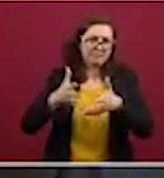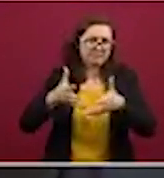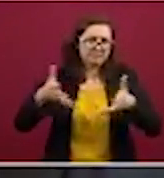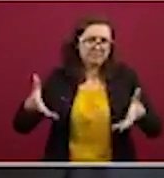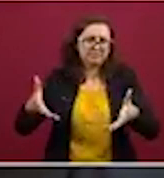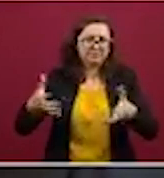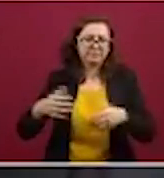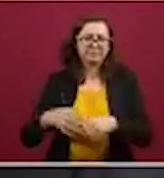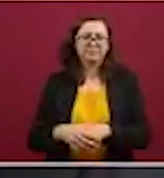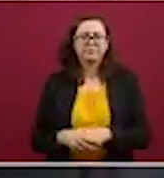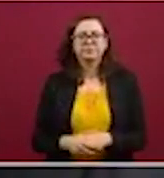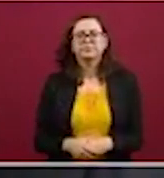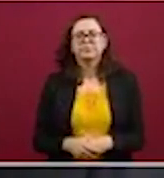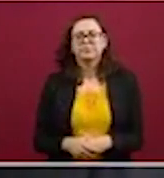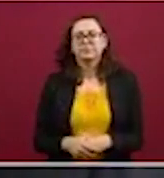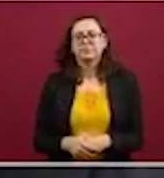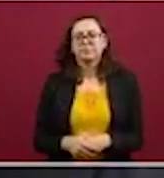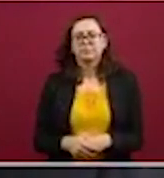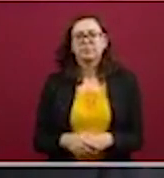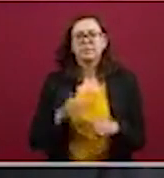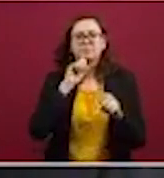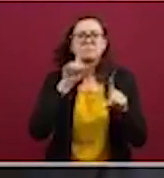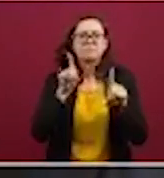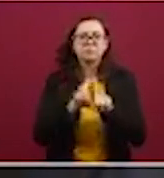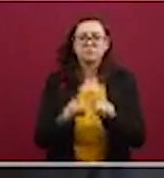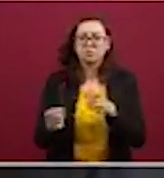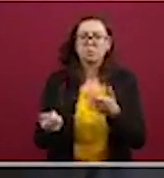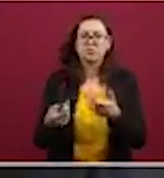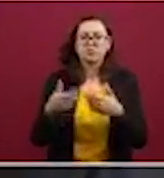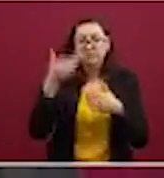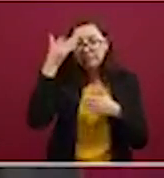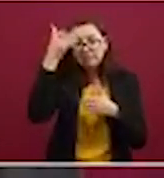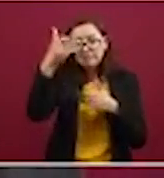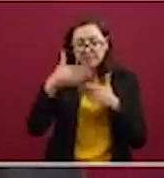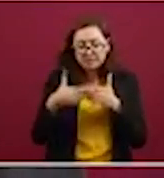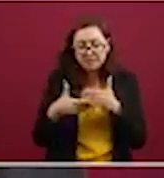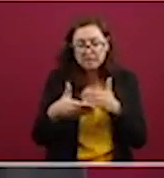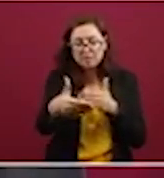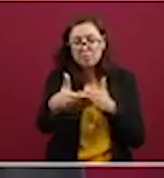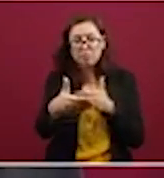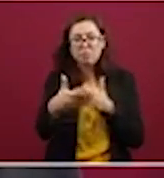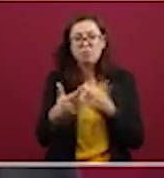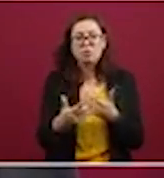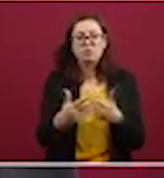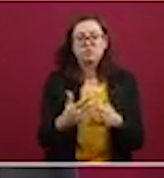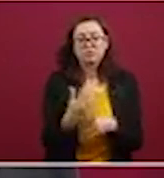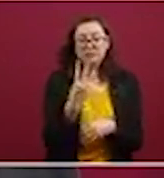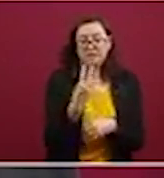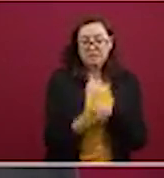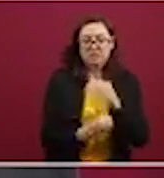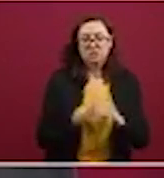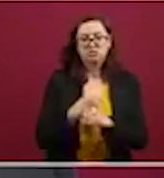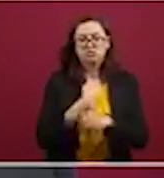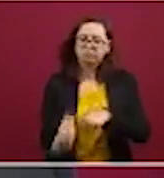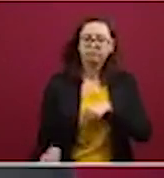firmado a tres años se amplía a cinco años